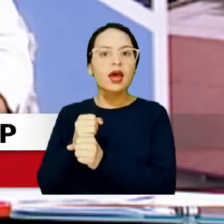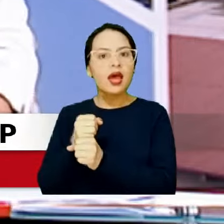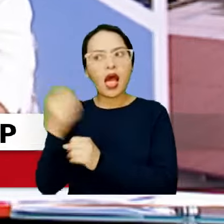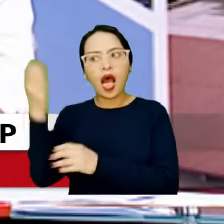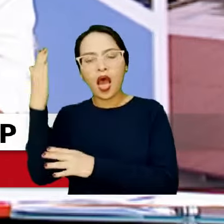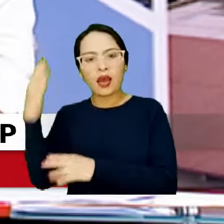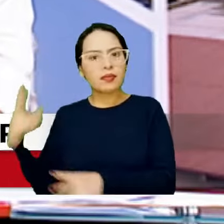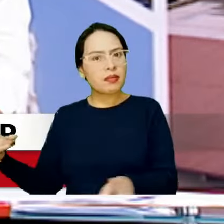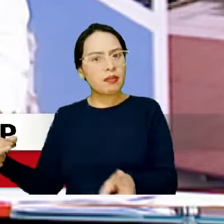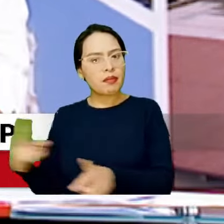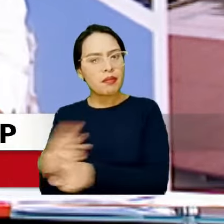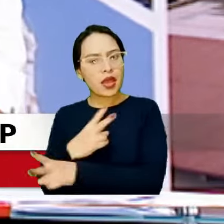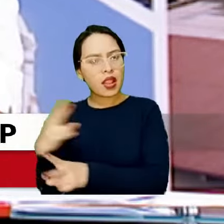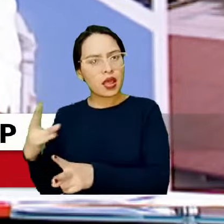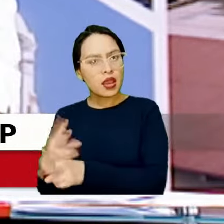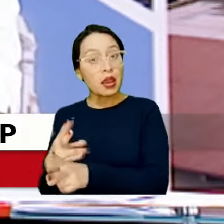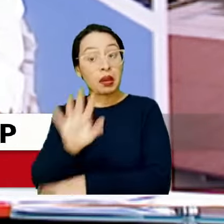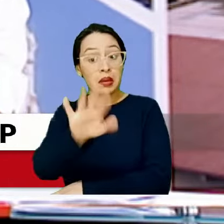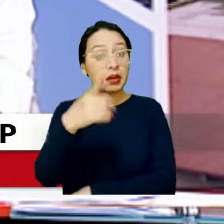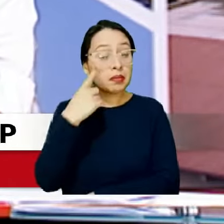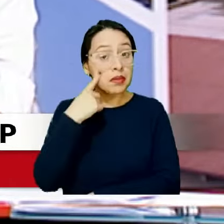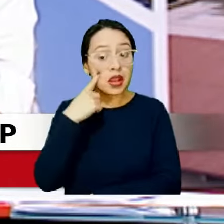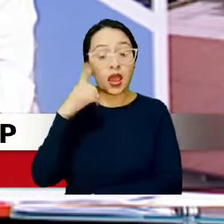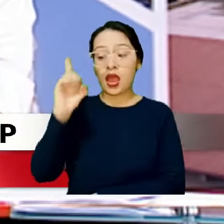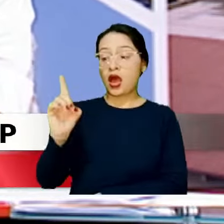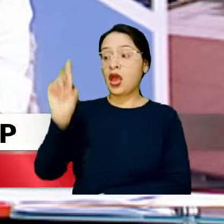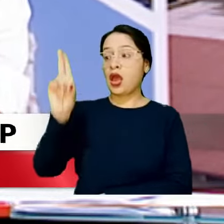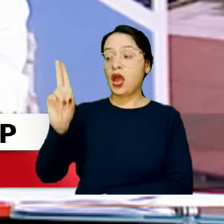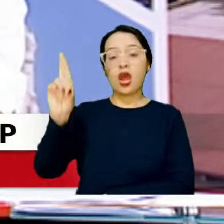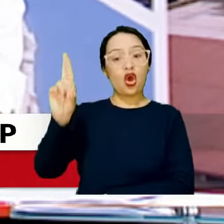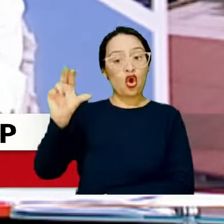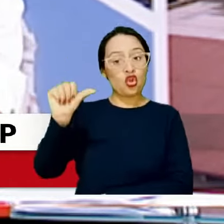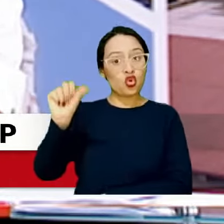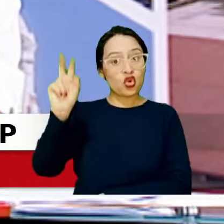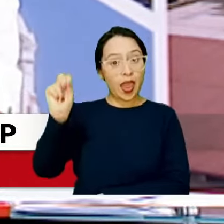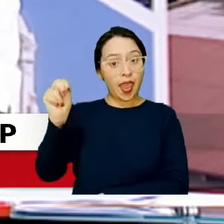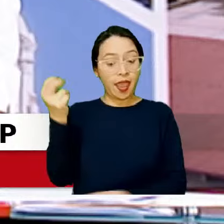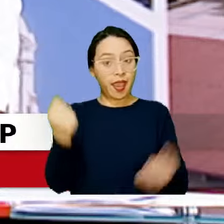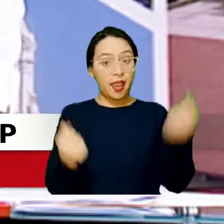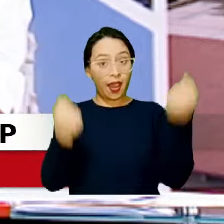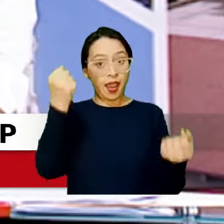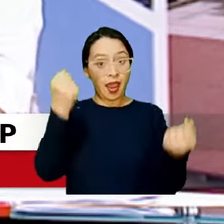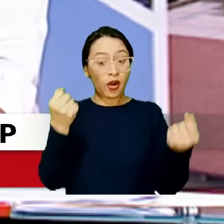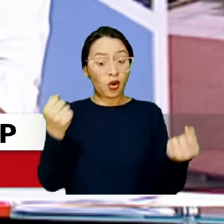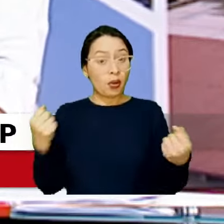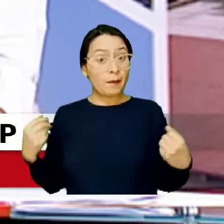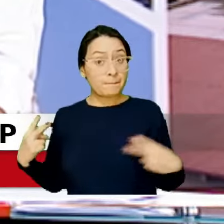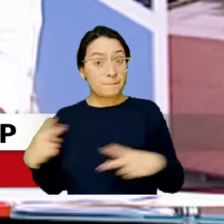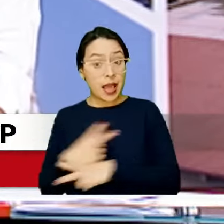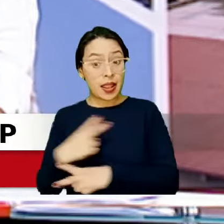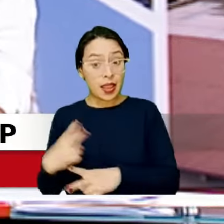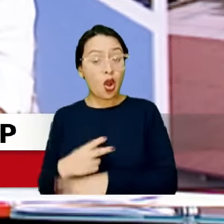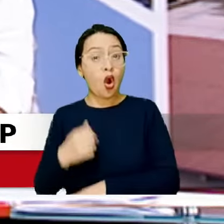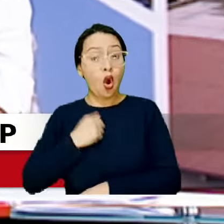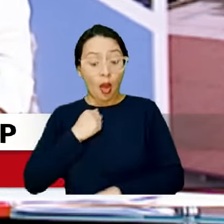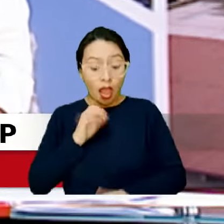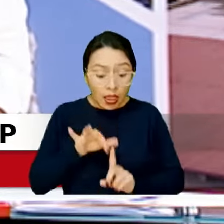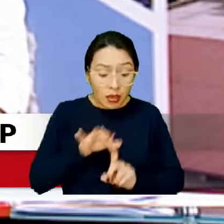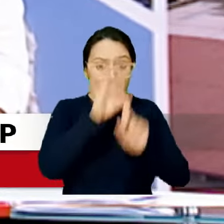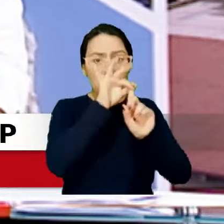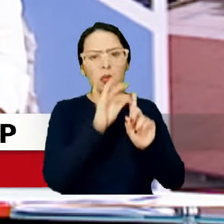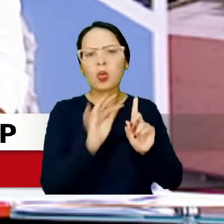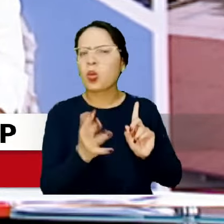ni el alcalde Chonillo de Durán tiene un atajo de $172,000, uno. Y segundo, ¿por qué no pide